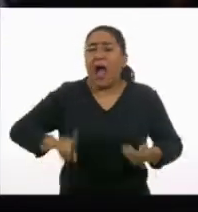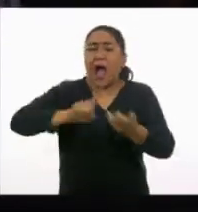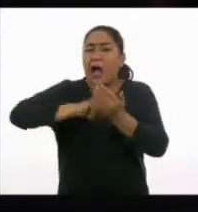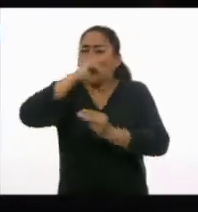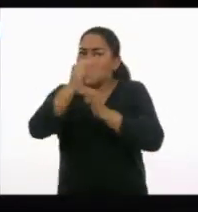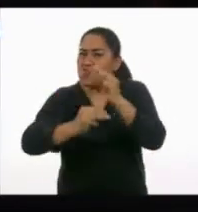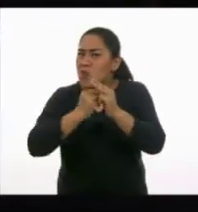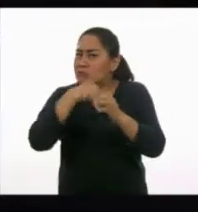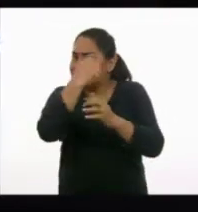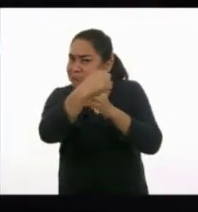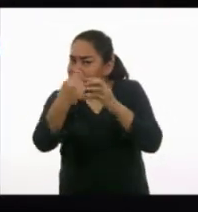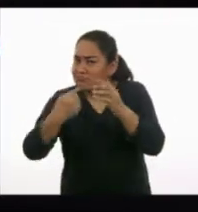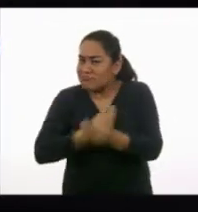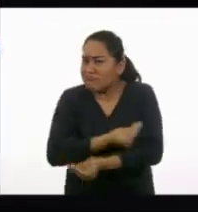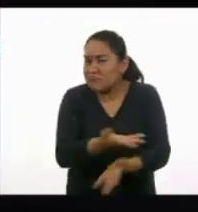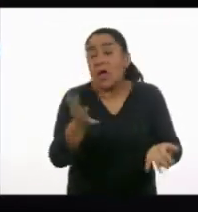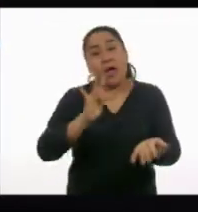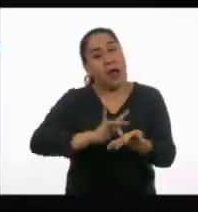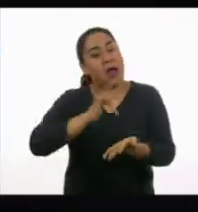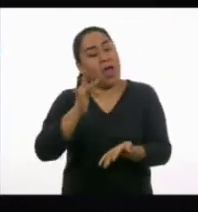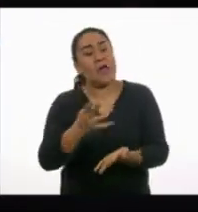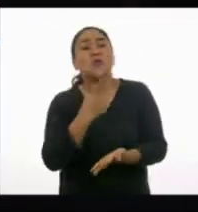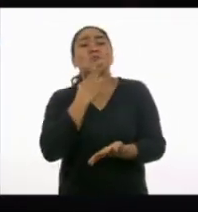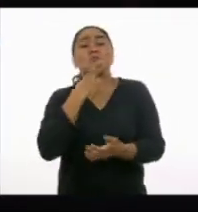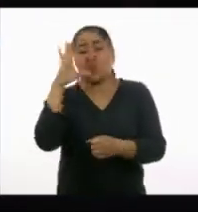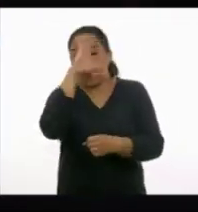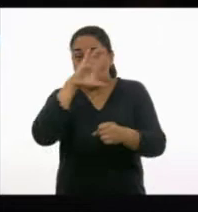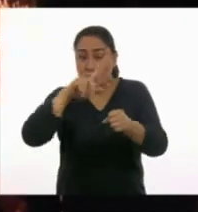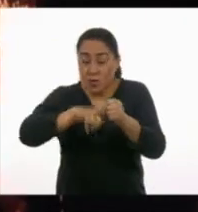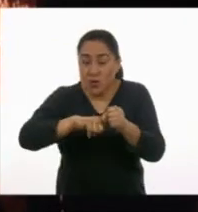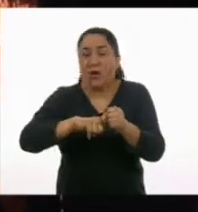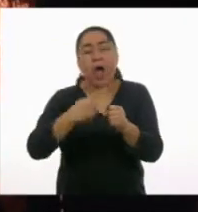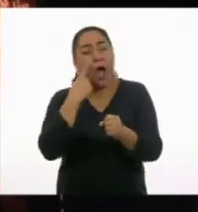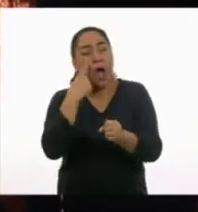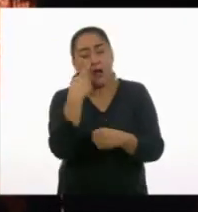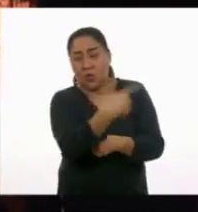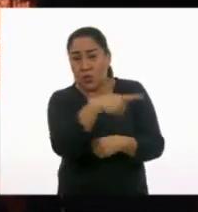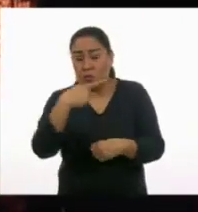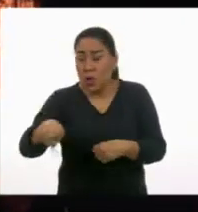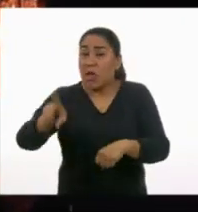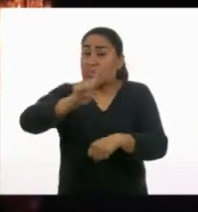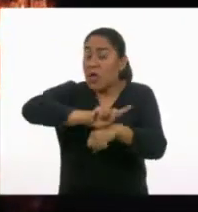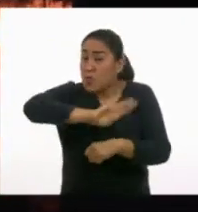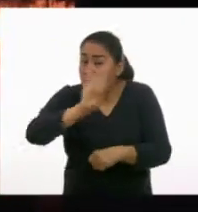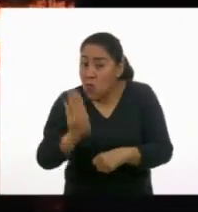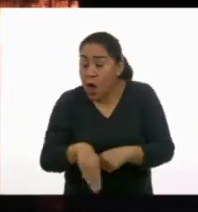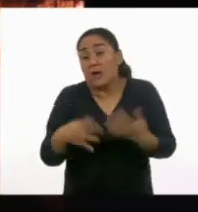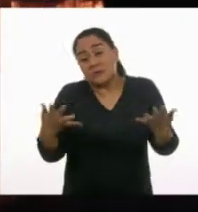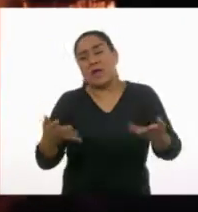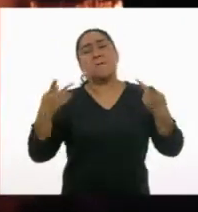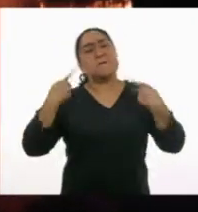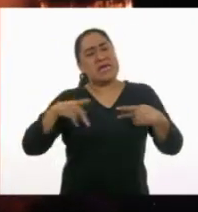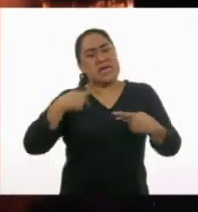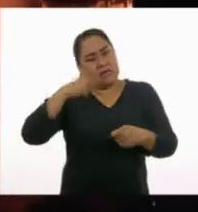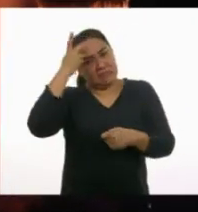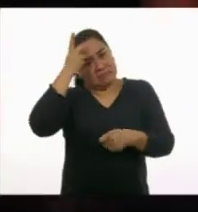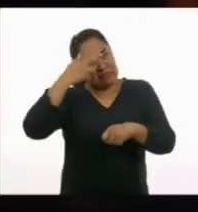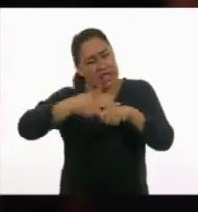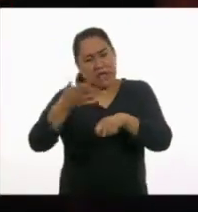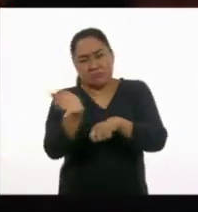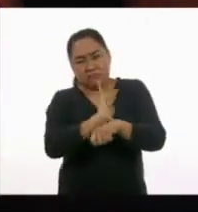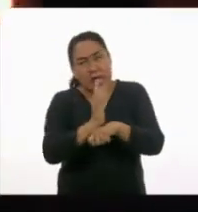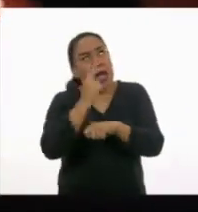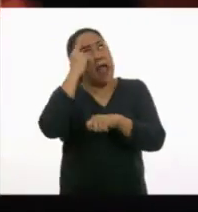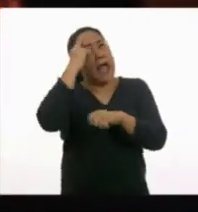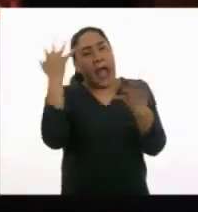mundo. Gracias a la riqueza cultural que rodea el Día de Muertos, los cineastas han realizado películas con